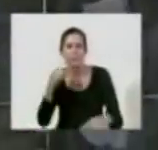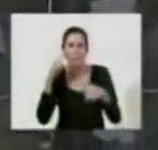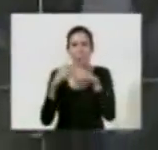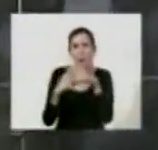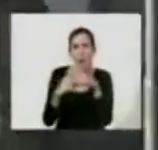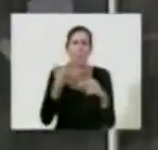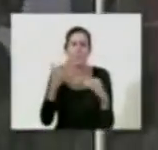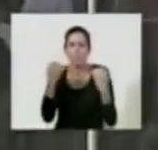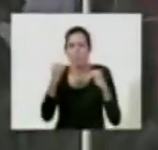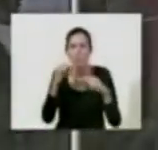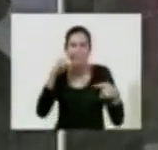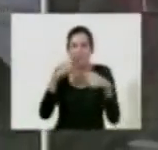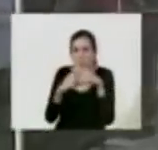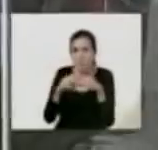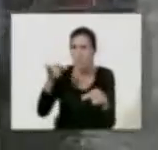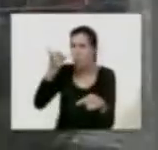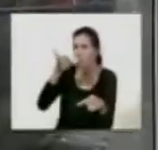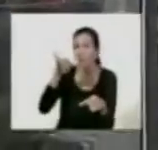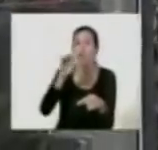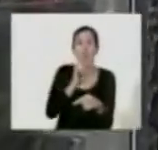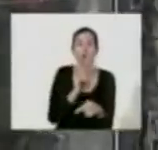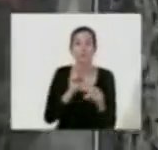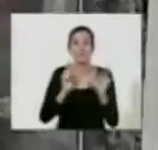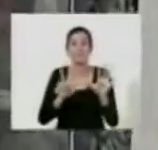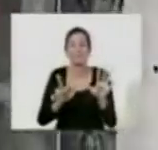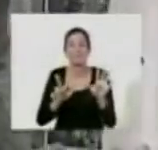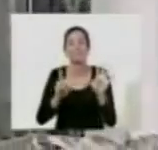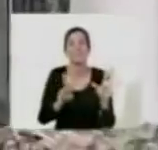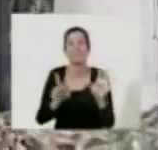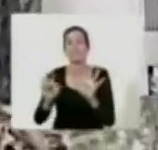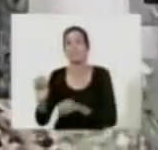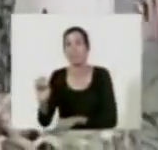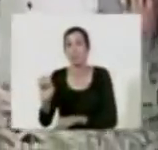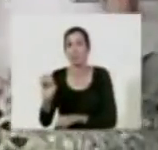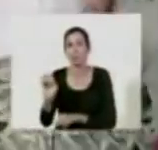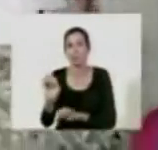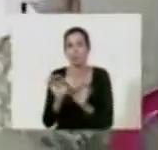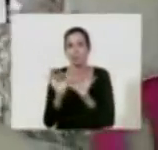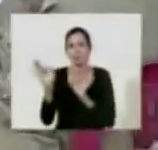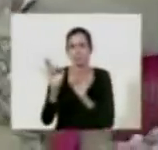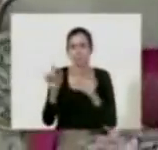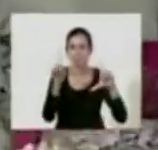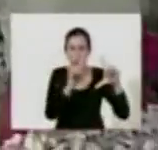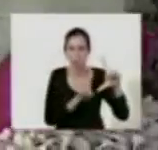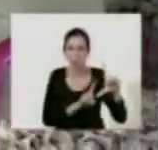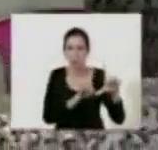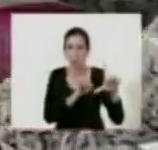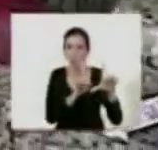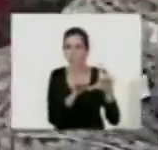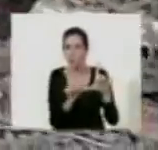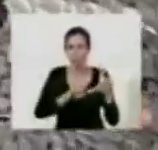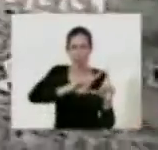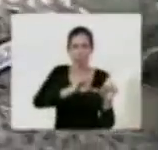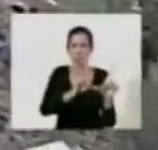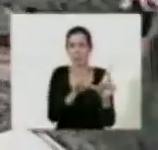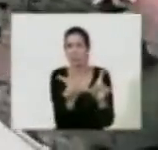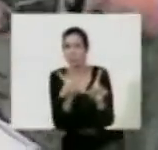el radial 270. Distancia 55 kilómetros a una velocidad